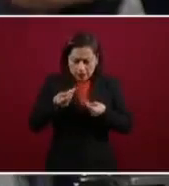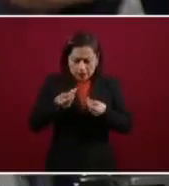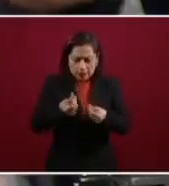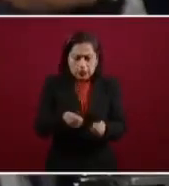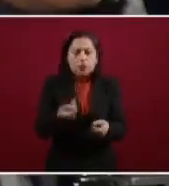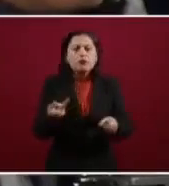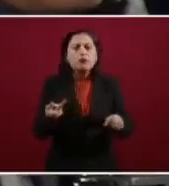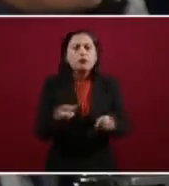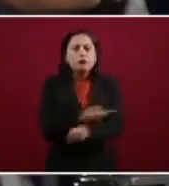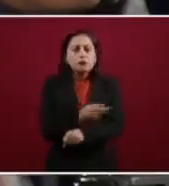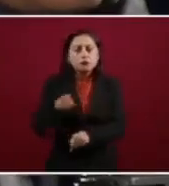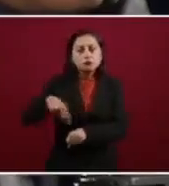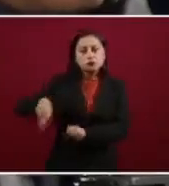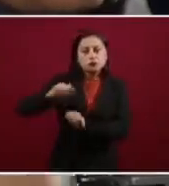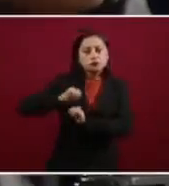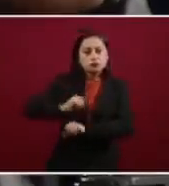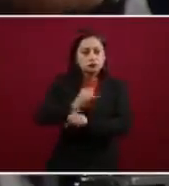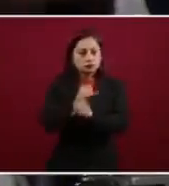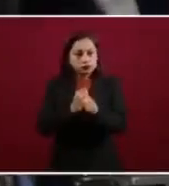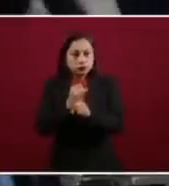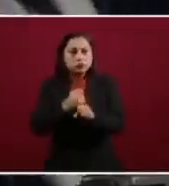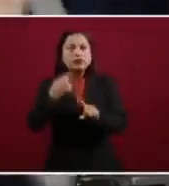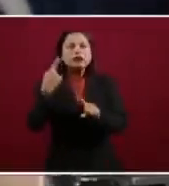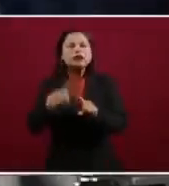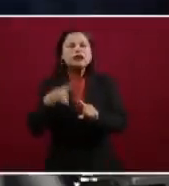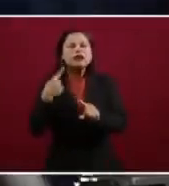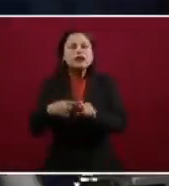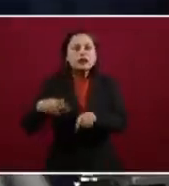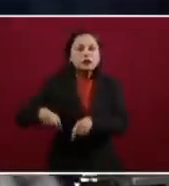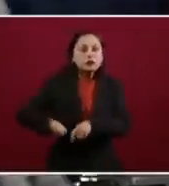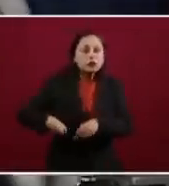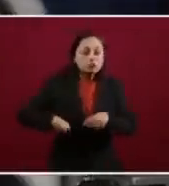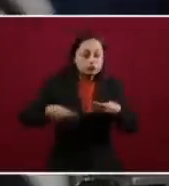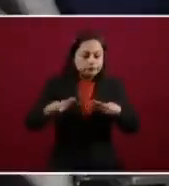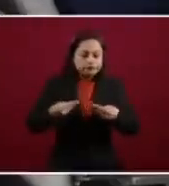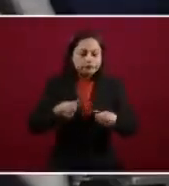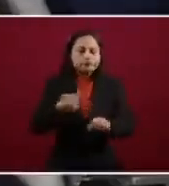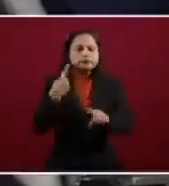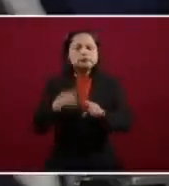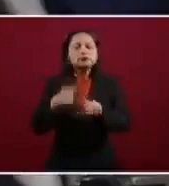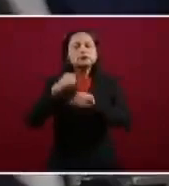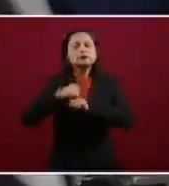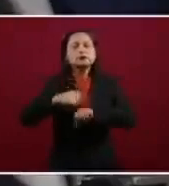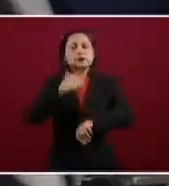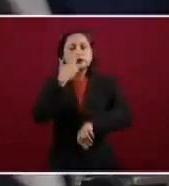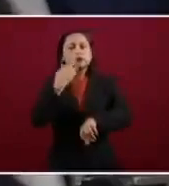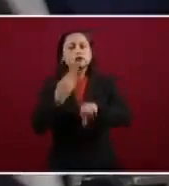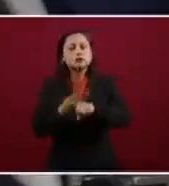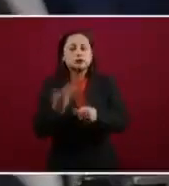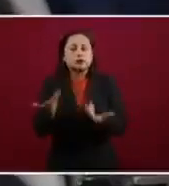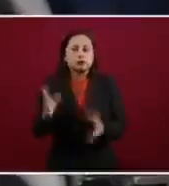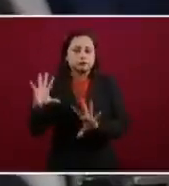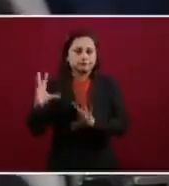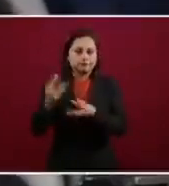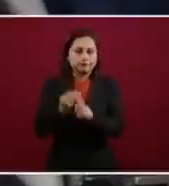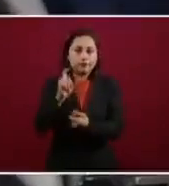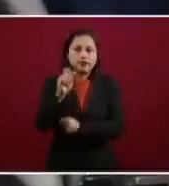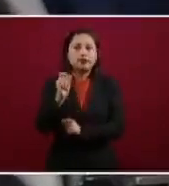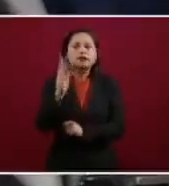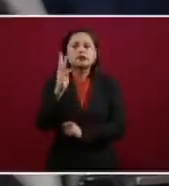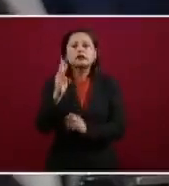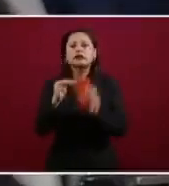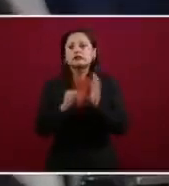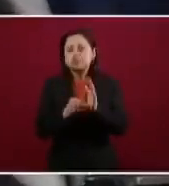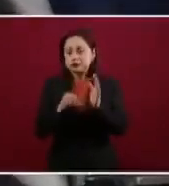búsqueda de gente responsable de lo que sucedió con estos 23 mil millones de pesos que fueron usados de manera